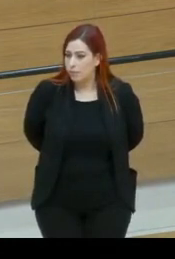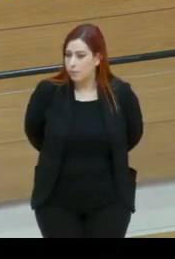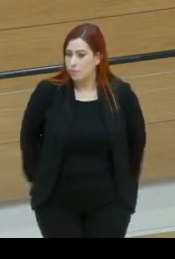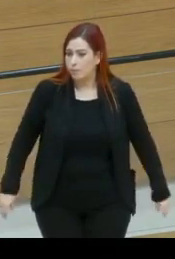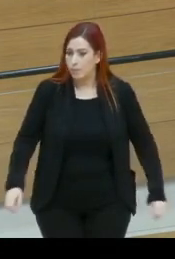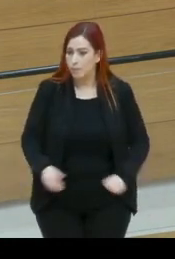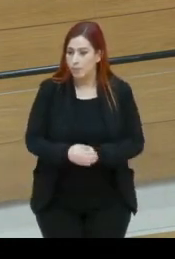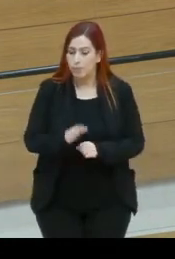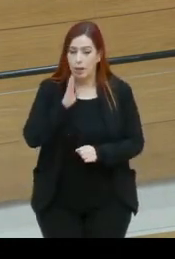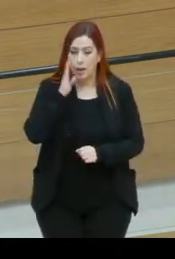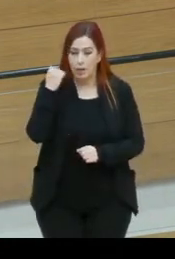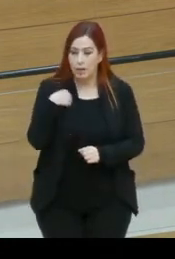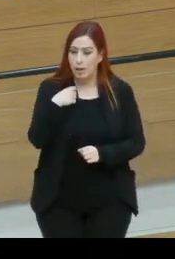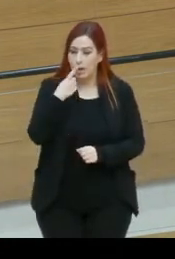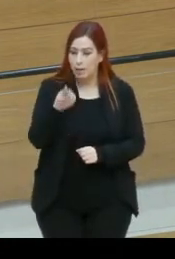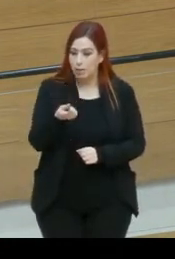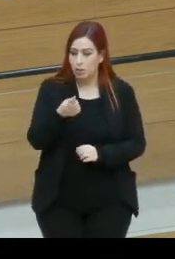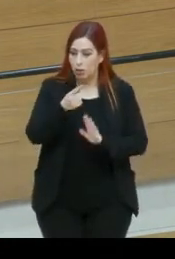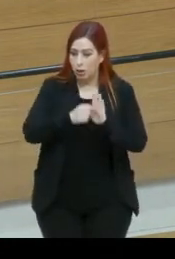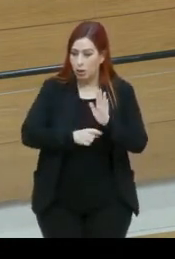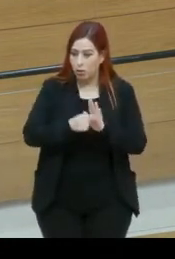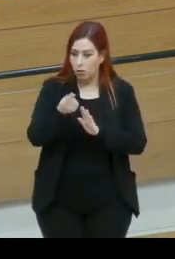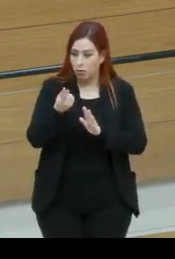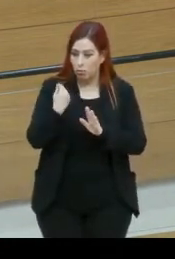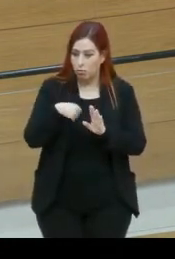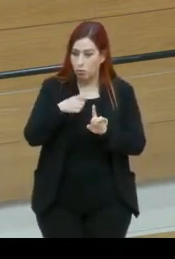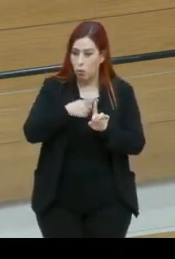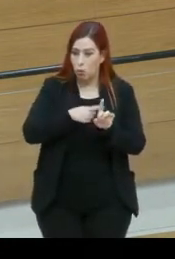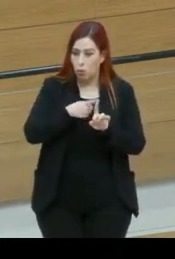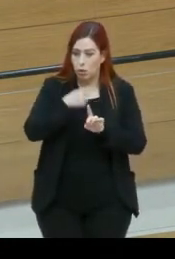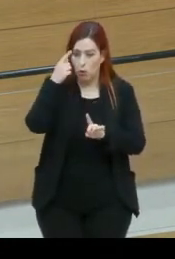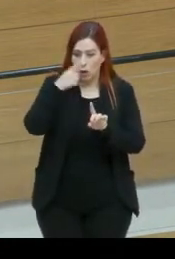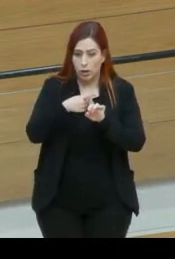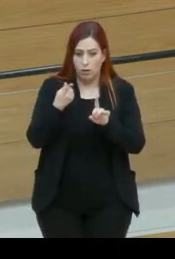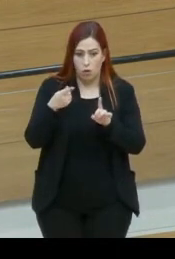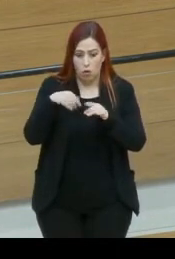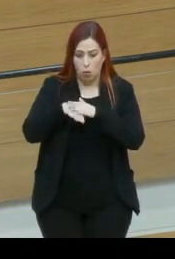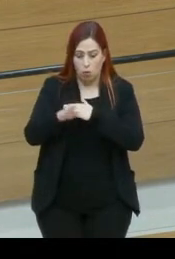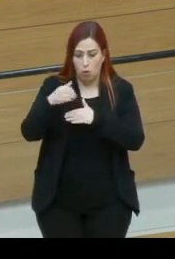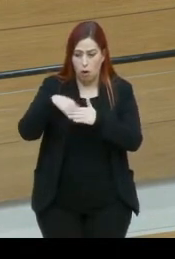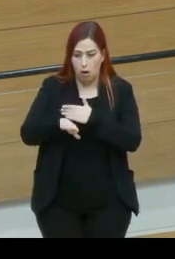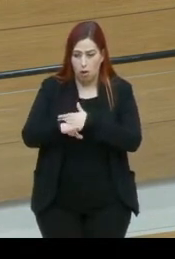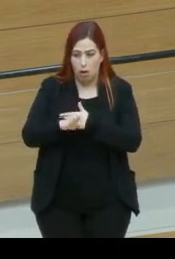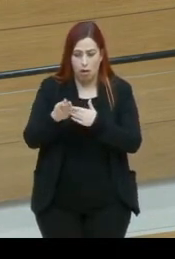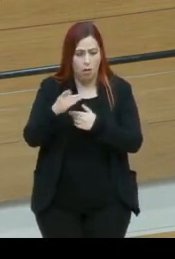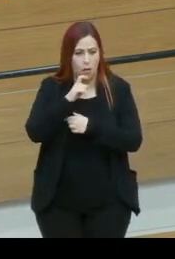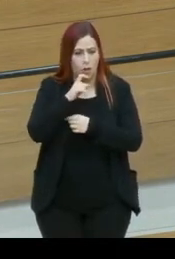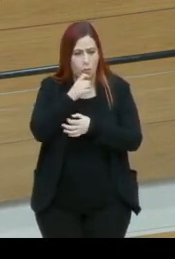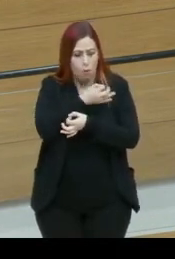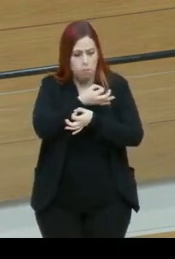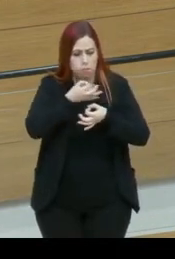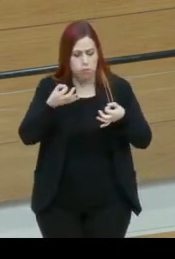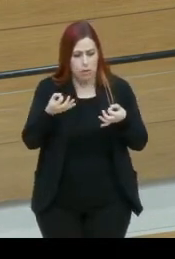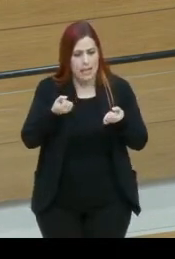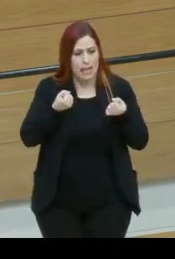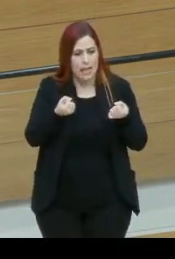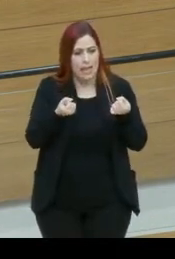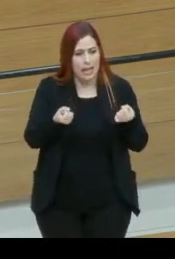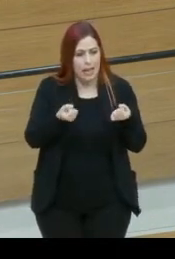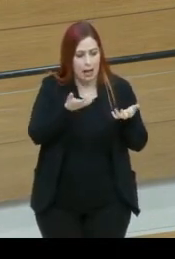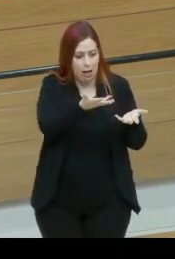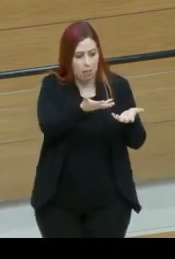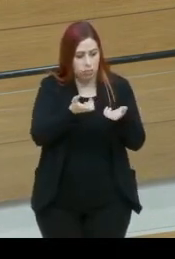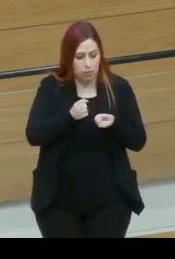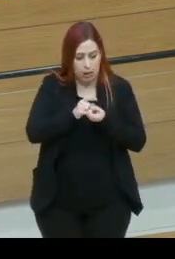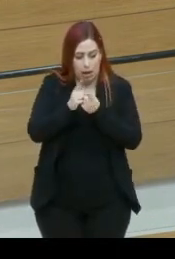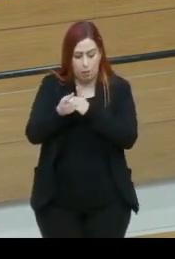Tú has dicho que los carbohidratos se utilizan para almacenar energía. ¿Habría alguna forma eficiente de extraer esa energía en forma de electricidad?